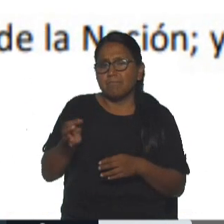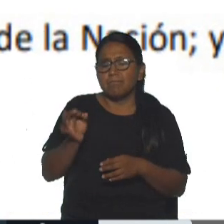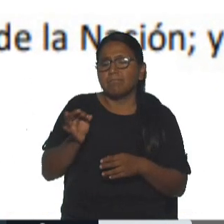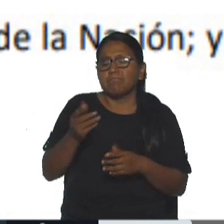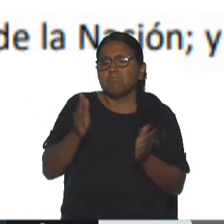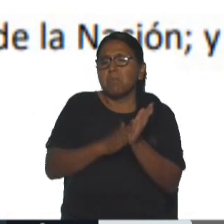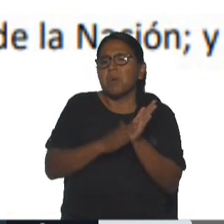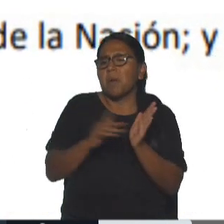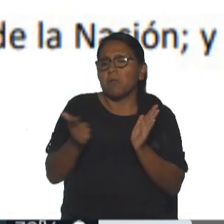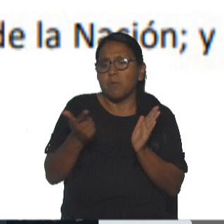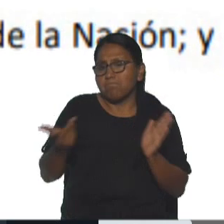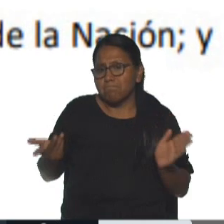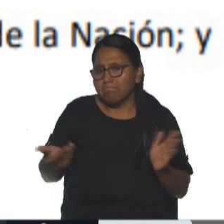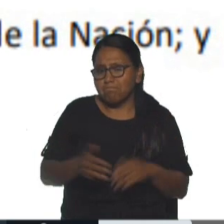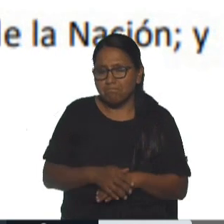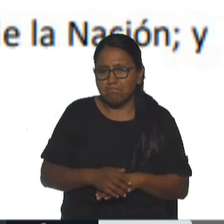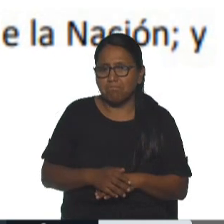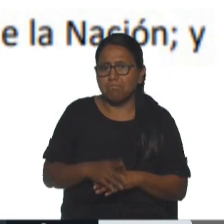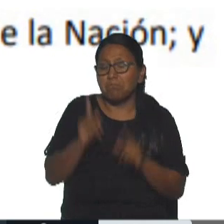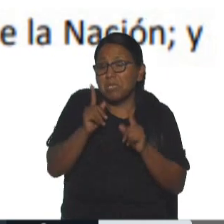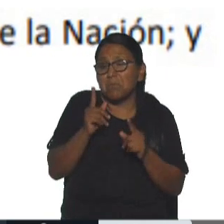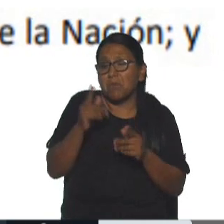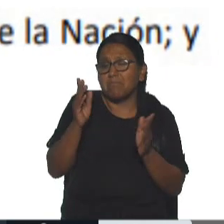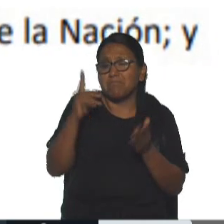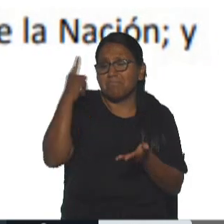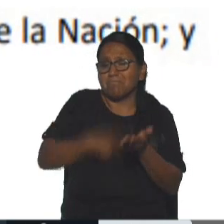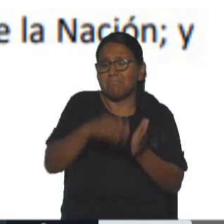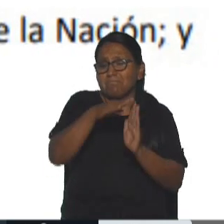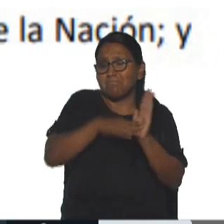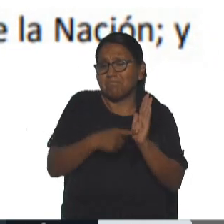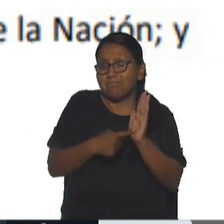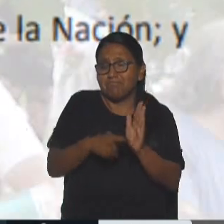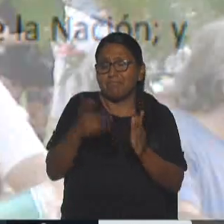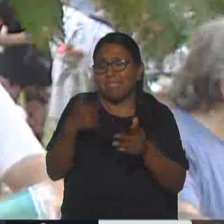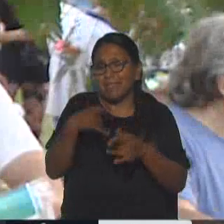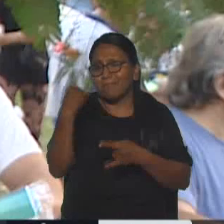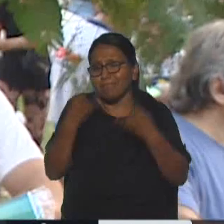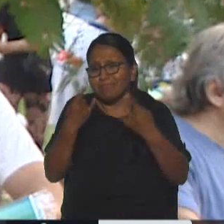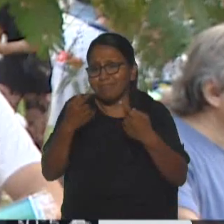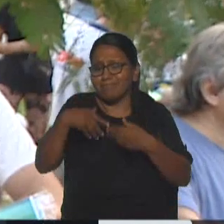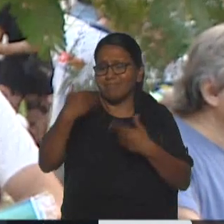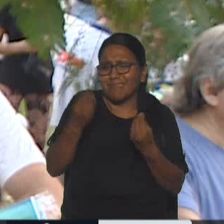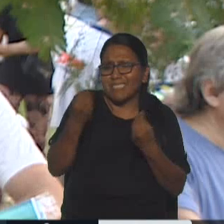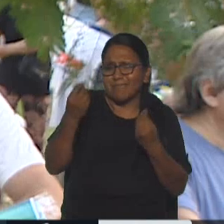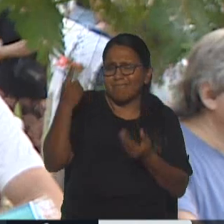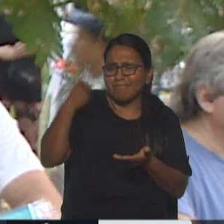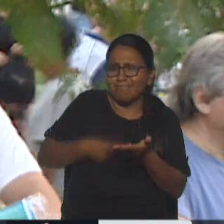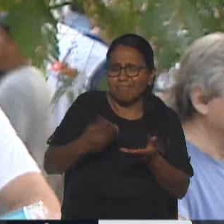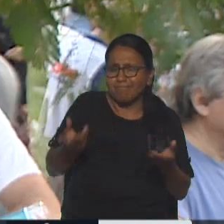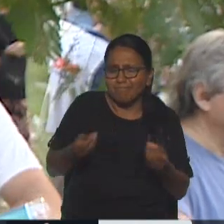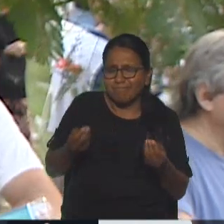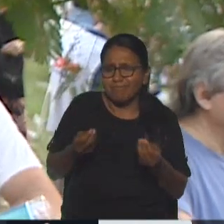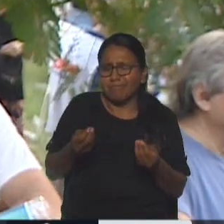hay pruebas, y lo explicita el mismo fallo, que estamos viendo parodias de sentencias que en